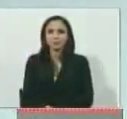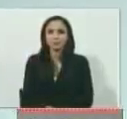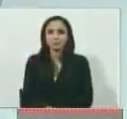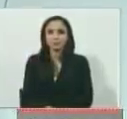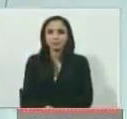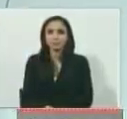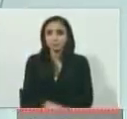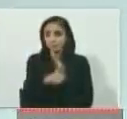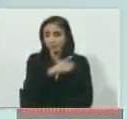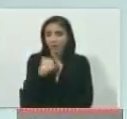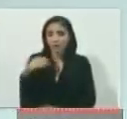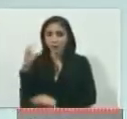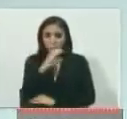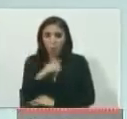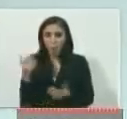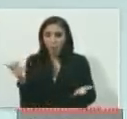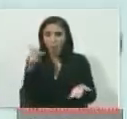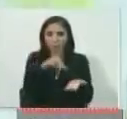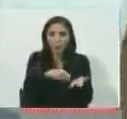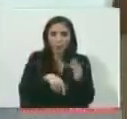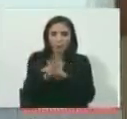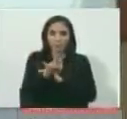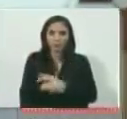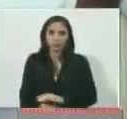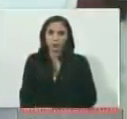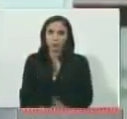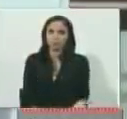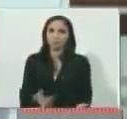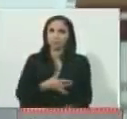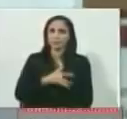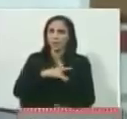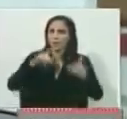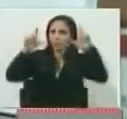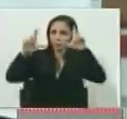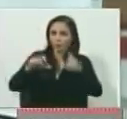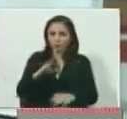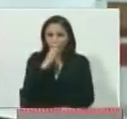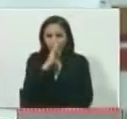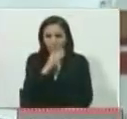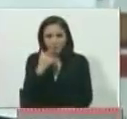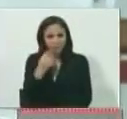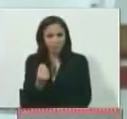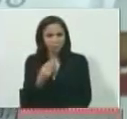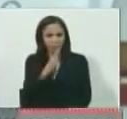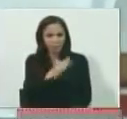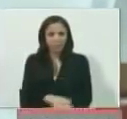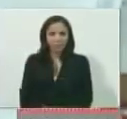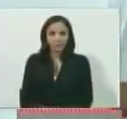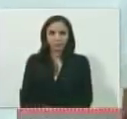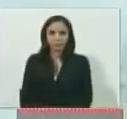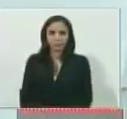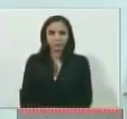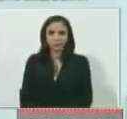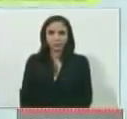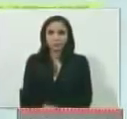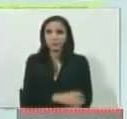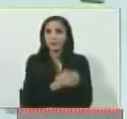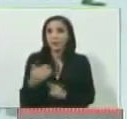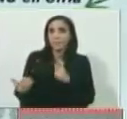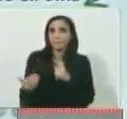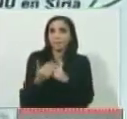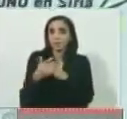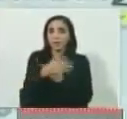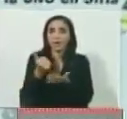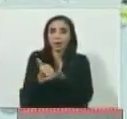para Venezuela. Ah, qué raro. Esta foto sí se parece. Atacan un convoy de ayuda humanitaria